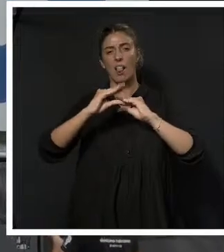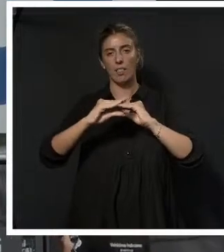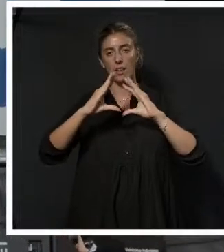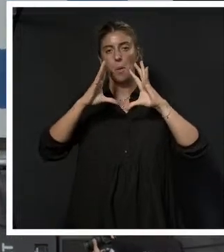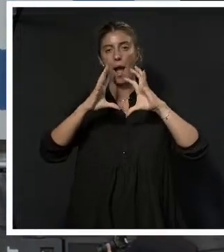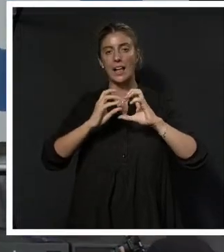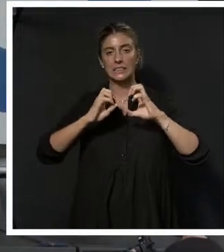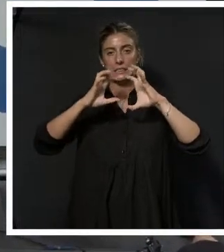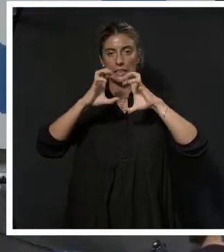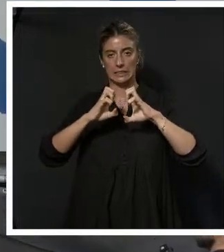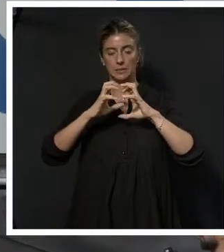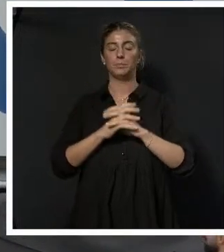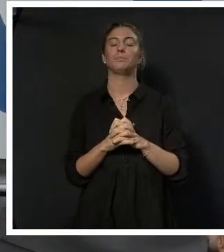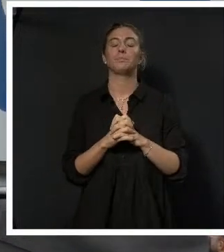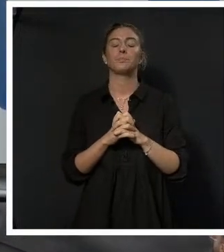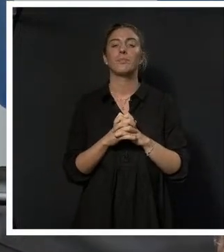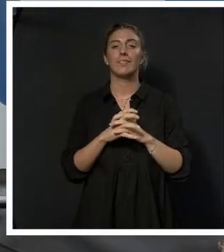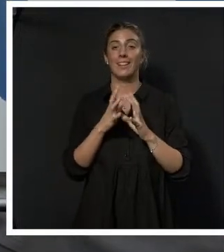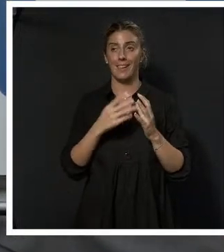muy crocante